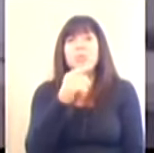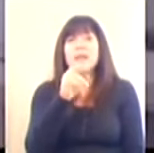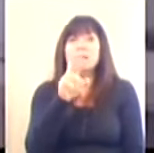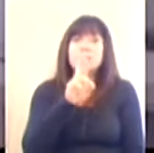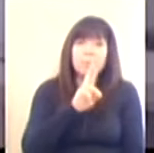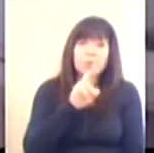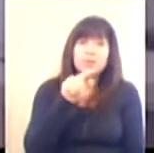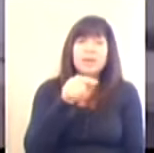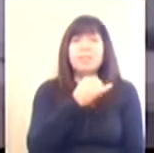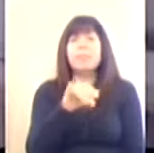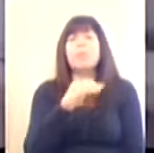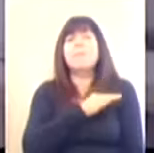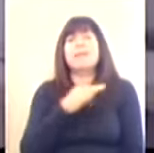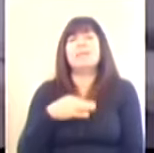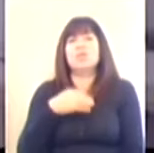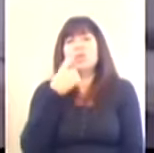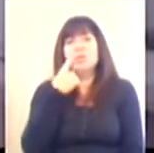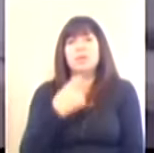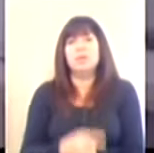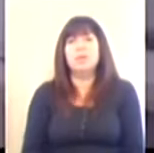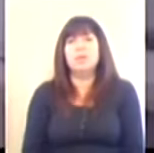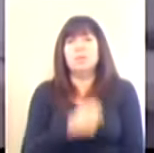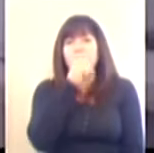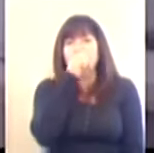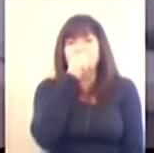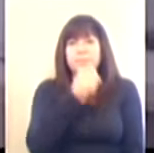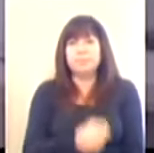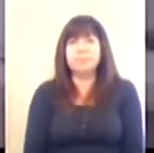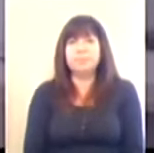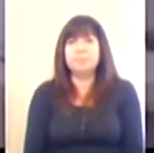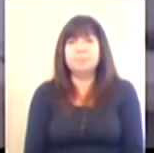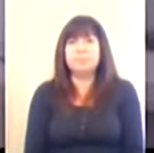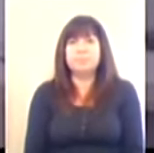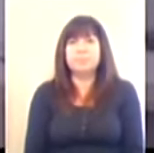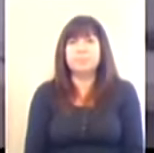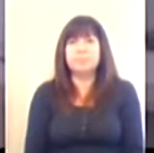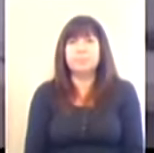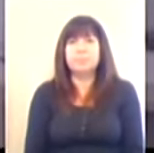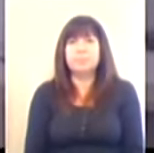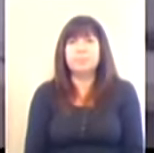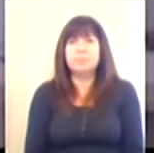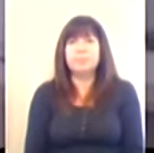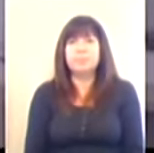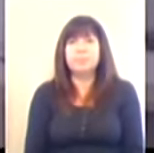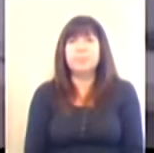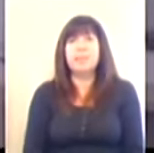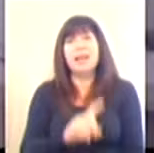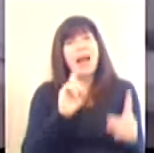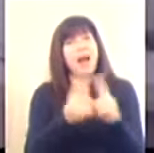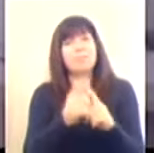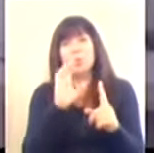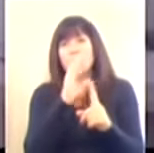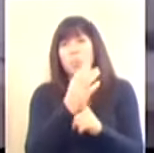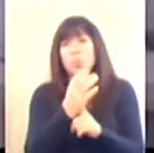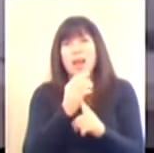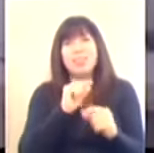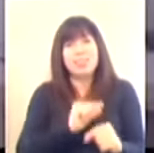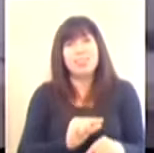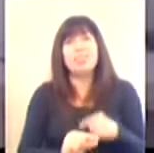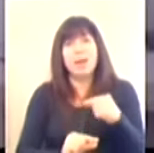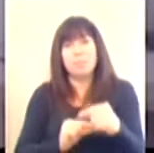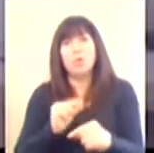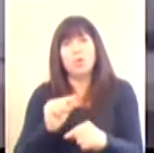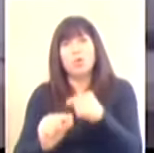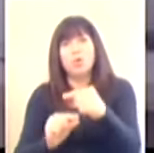respuesta? Marcelo Mena. Sí, bueno, es un cambio cultural que es gradual, que tiene que ver